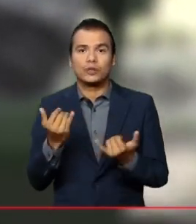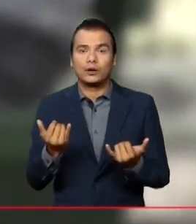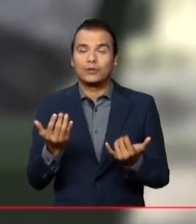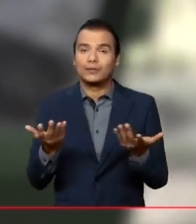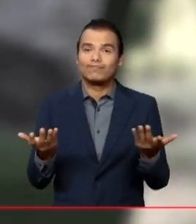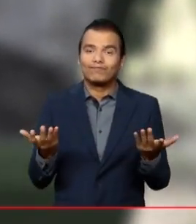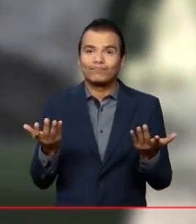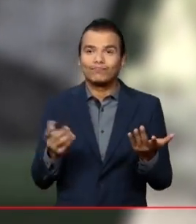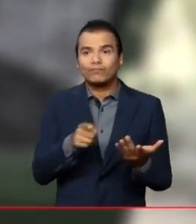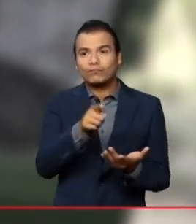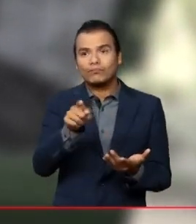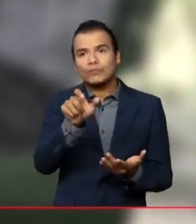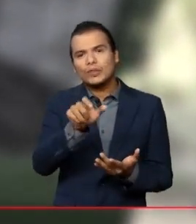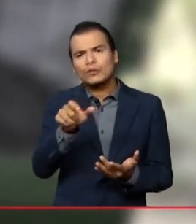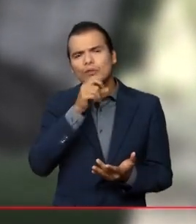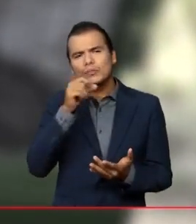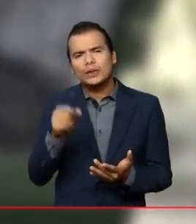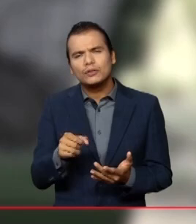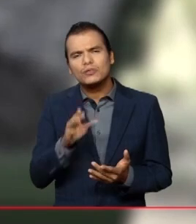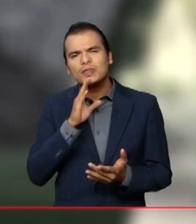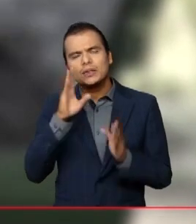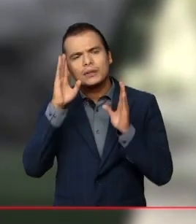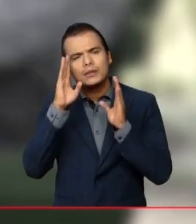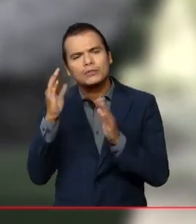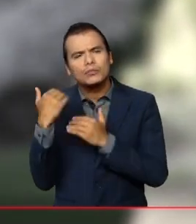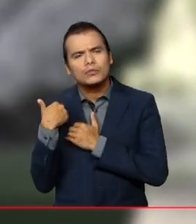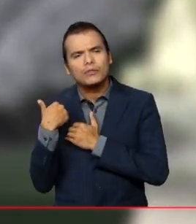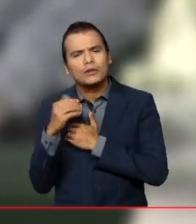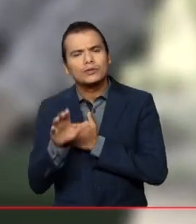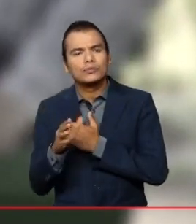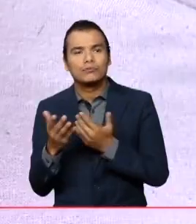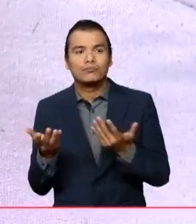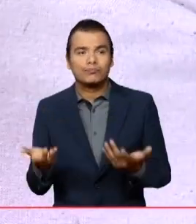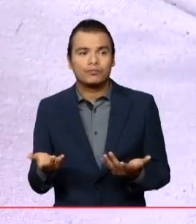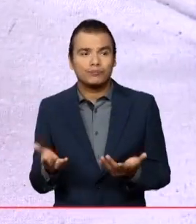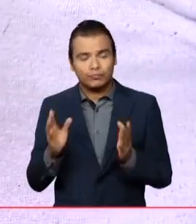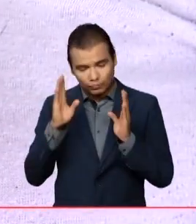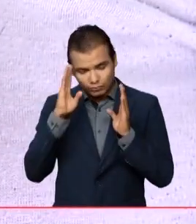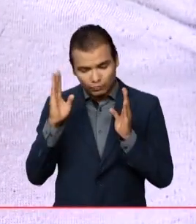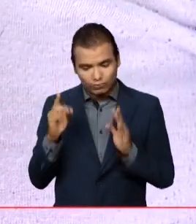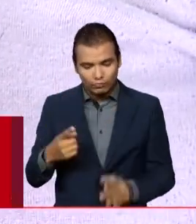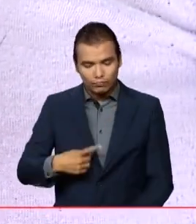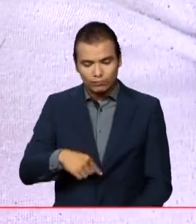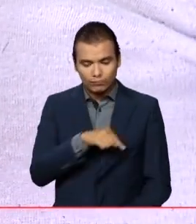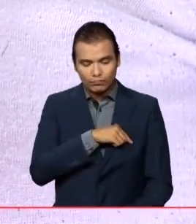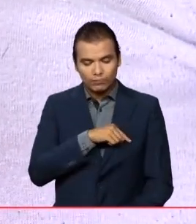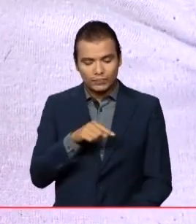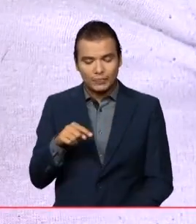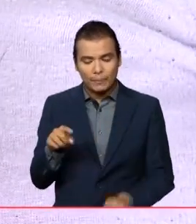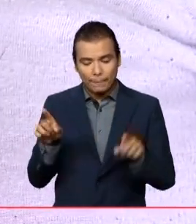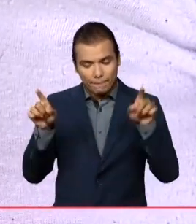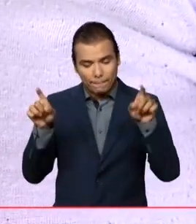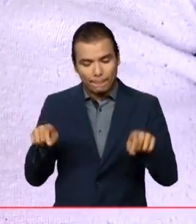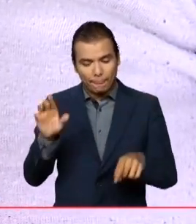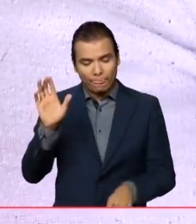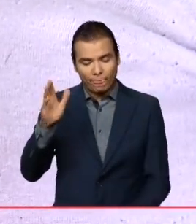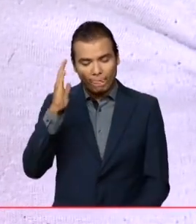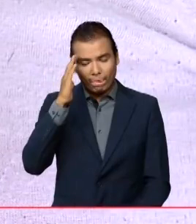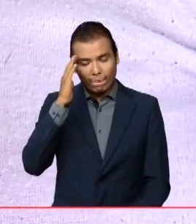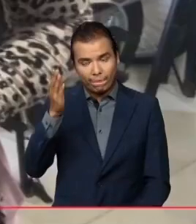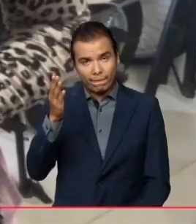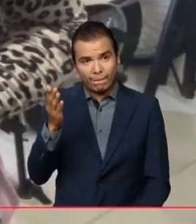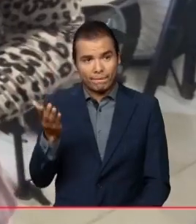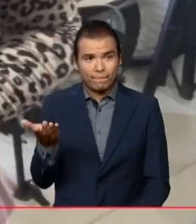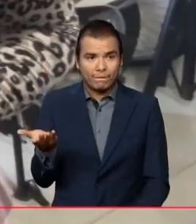público la atención a una población vulnerable pues que nos pongan cuidado porque nosotros llegamos a a una edad que ya somos